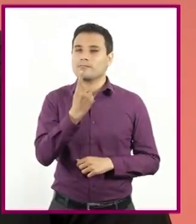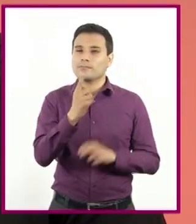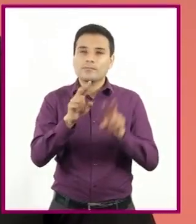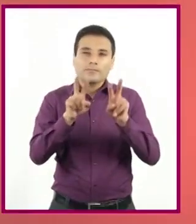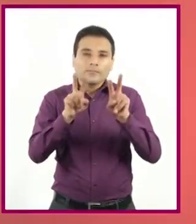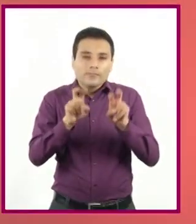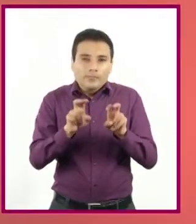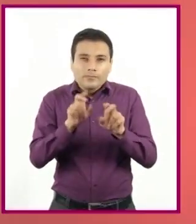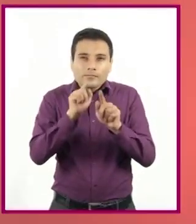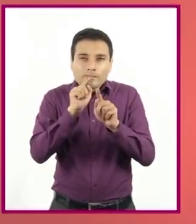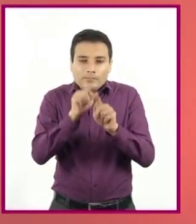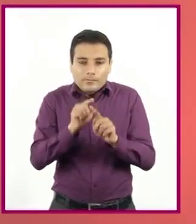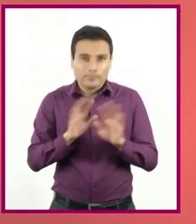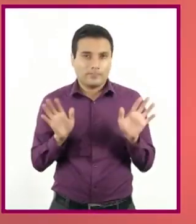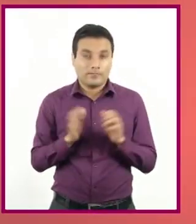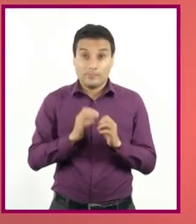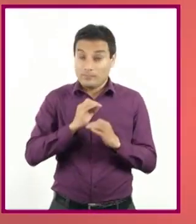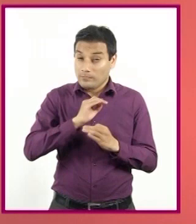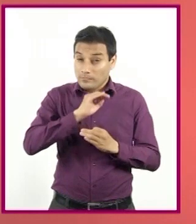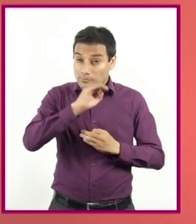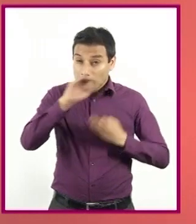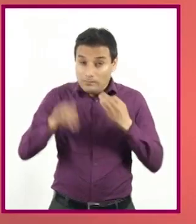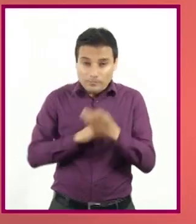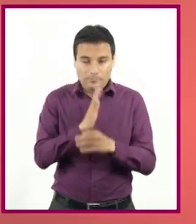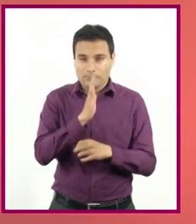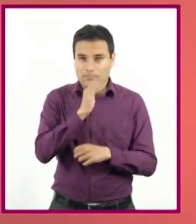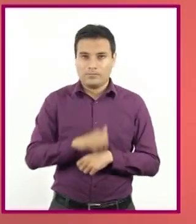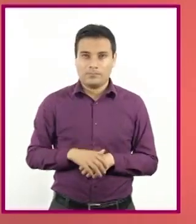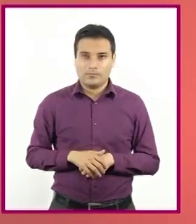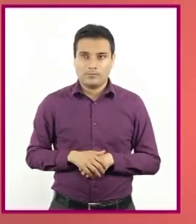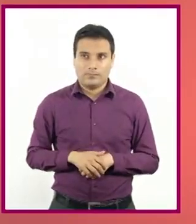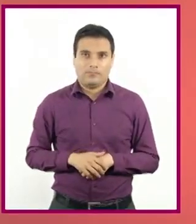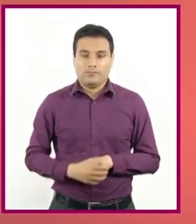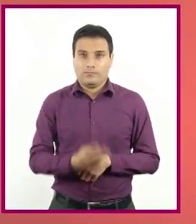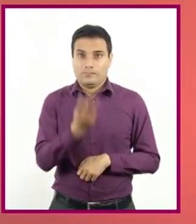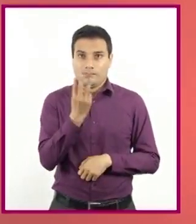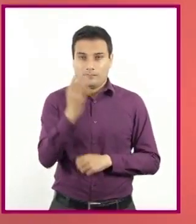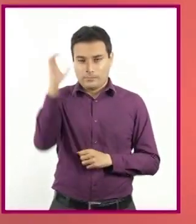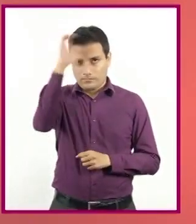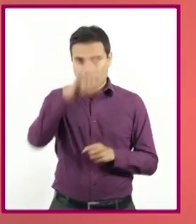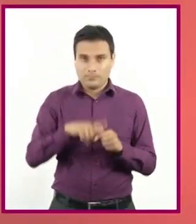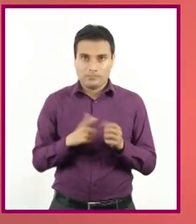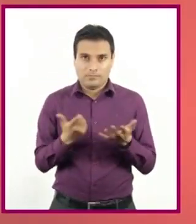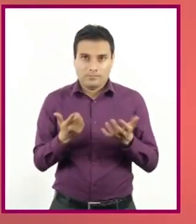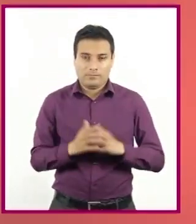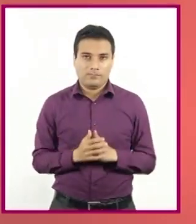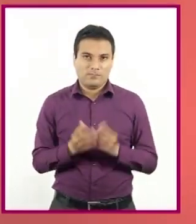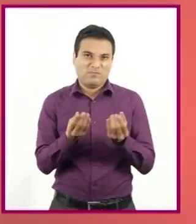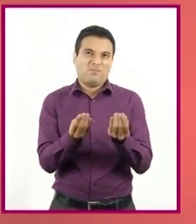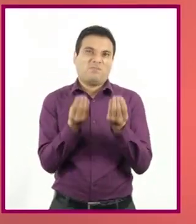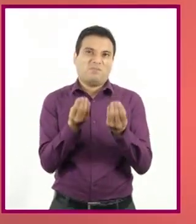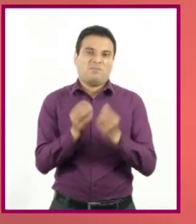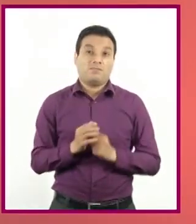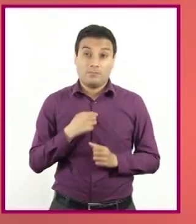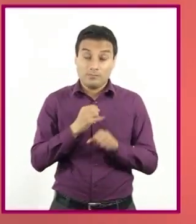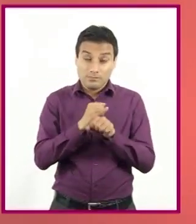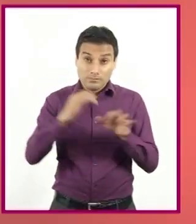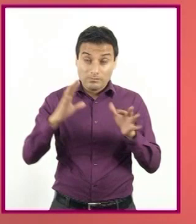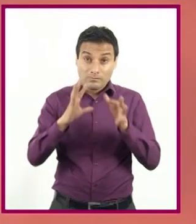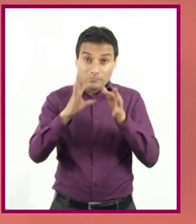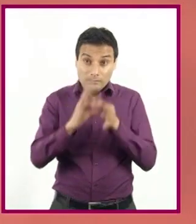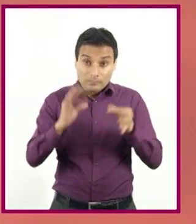subtemas, ya que hablaremos de 3 culturas. De lo contrario, no será clara la información que deseamos